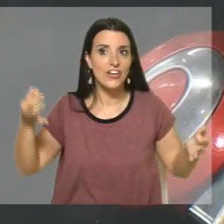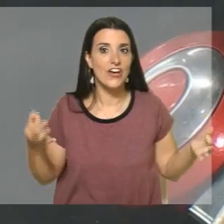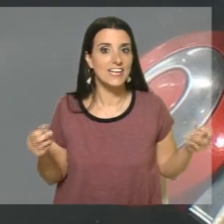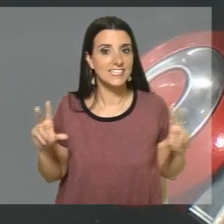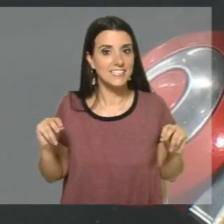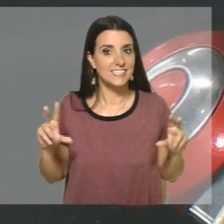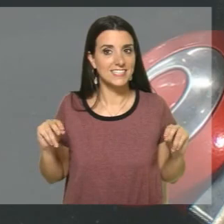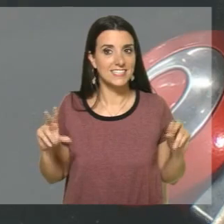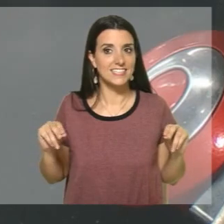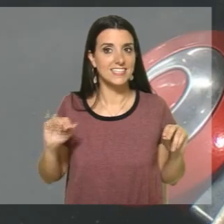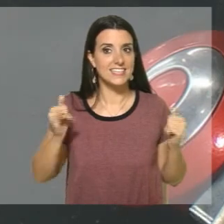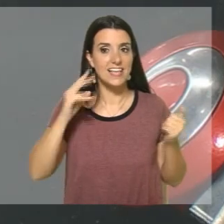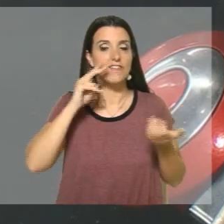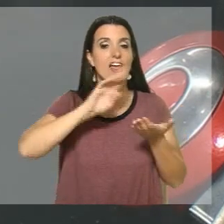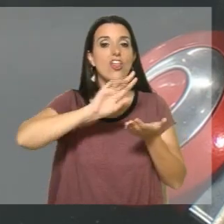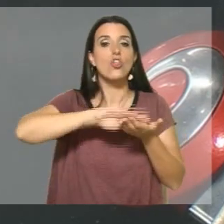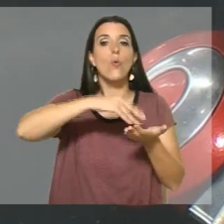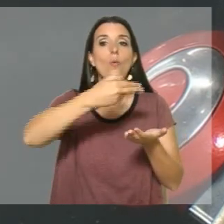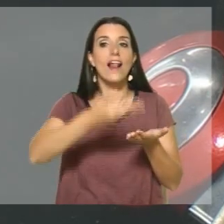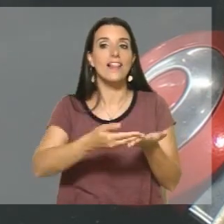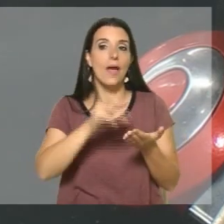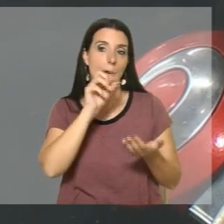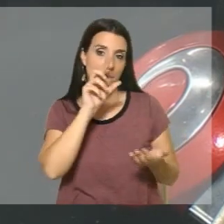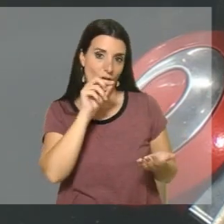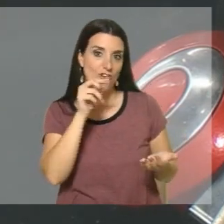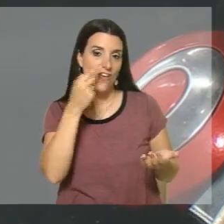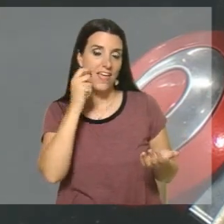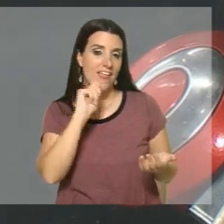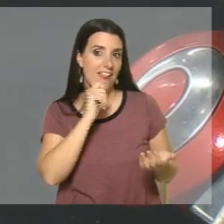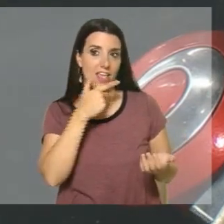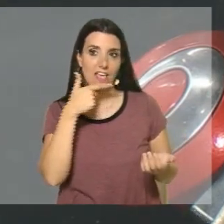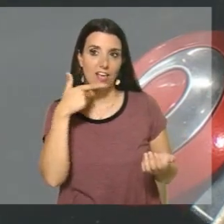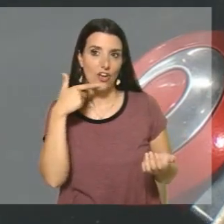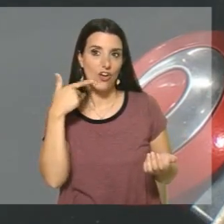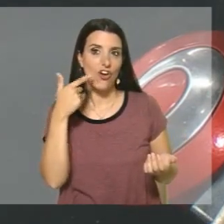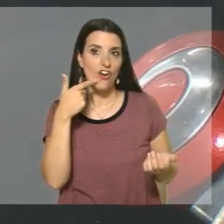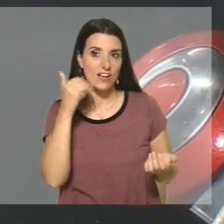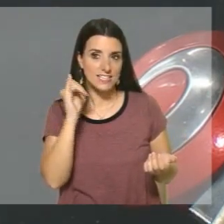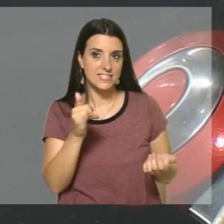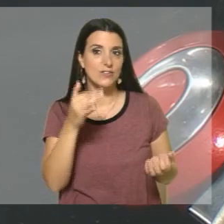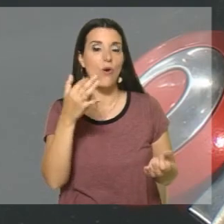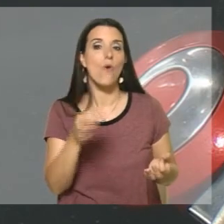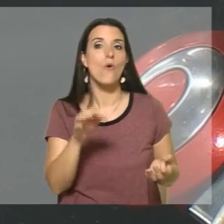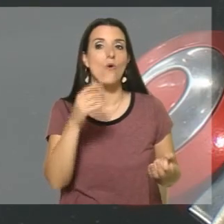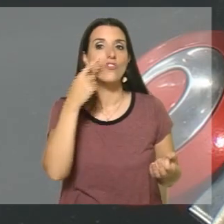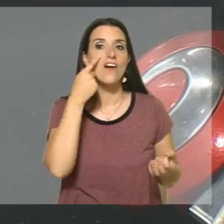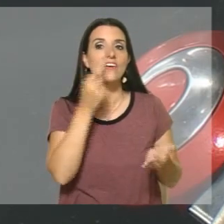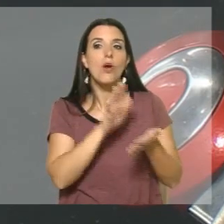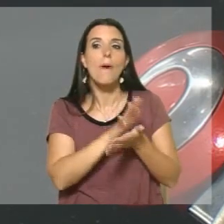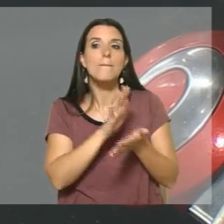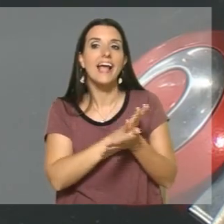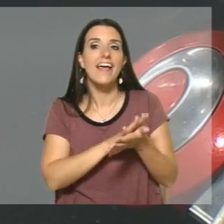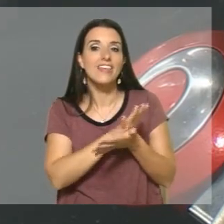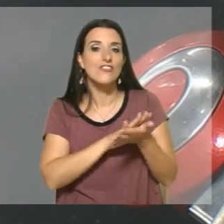la toma. Mirá, ahí ya le dimos vuelta al pollito. Bien rico, doradito. Qué se está empezando acá, ya formaron una costrita ahí medio